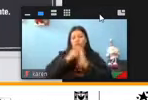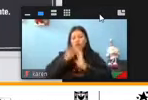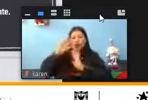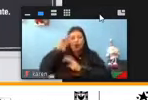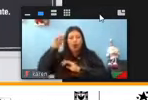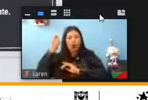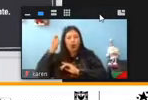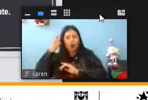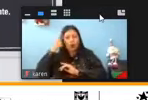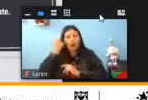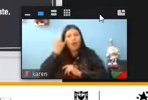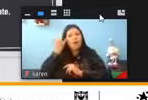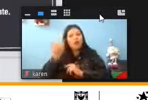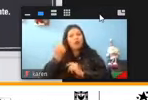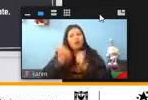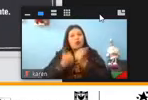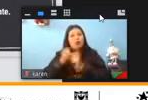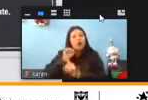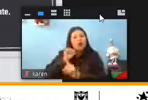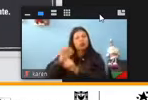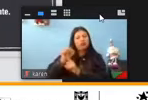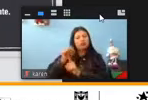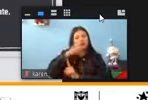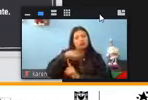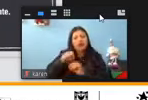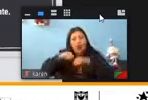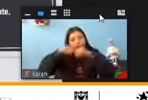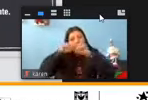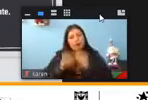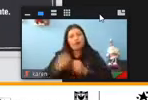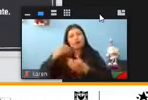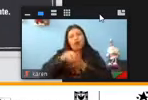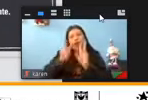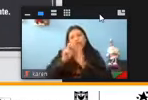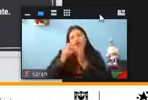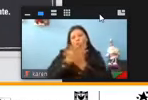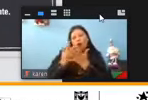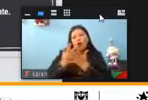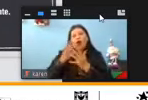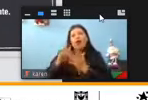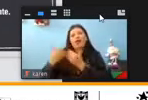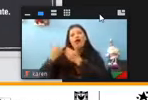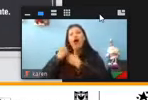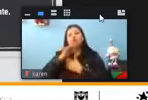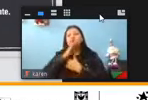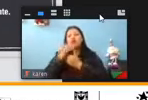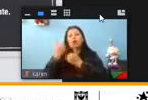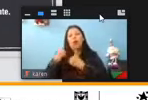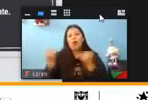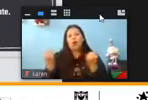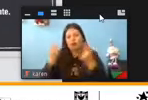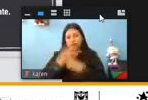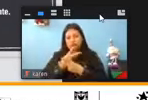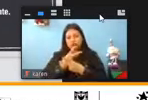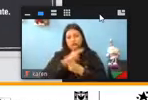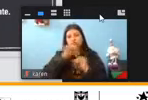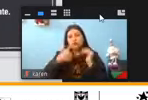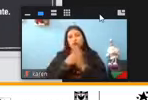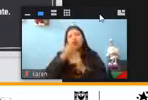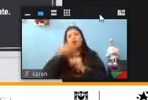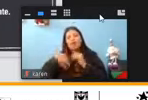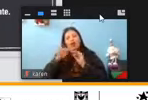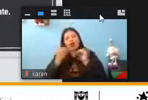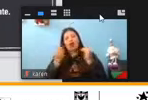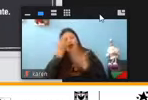haber una evasión de las responsabilidades en hechos de violencia, y esto puede tener implicaciones que van más allá del análisis